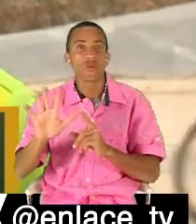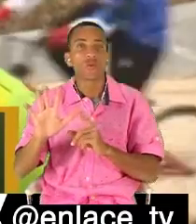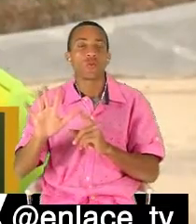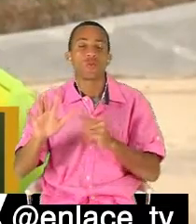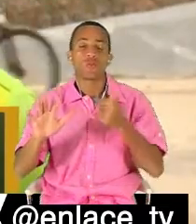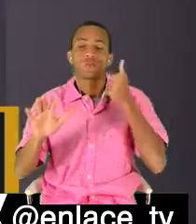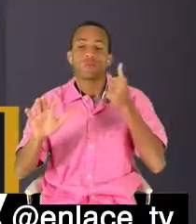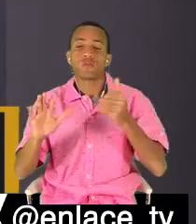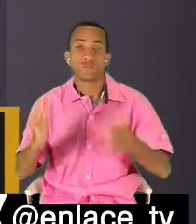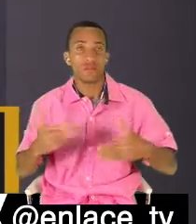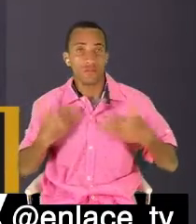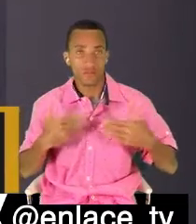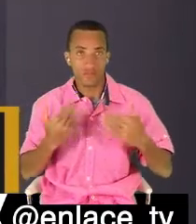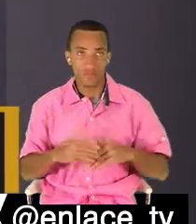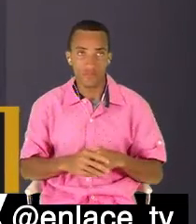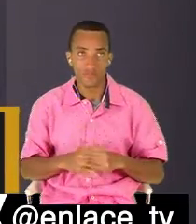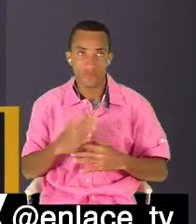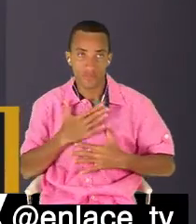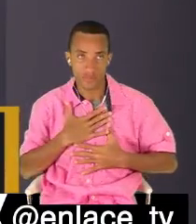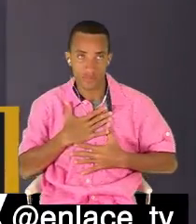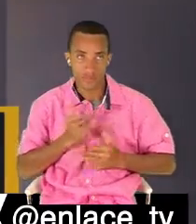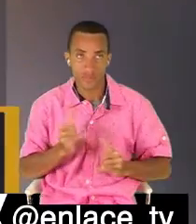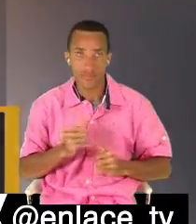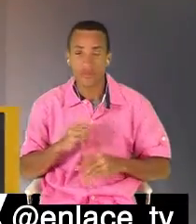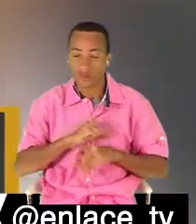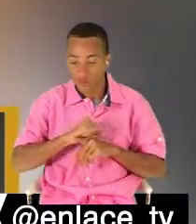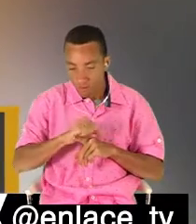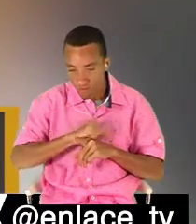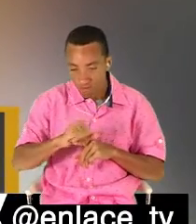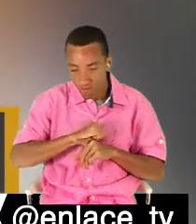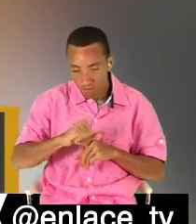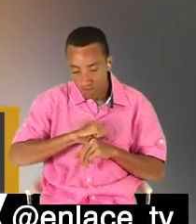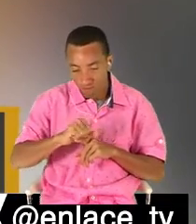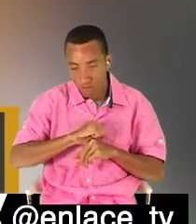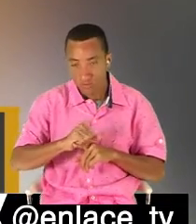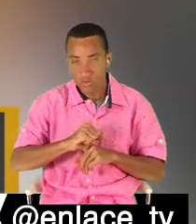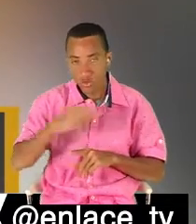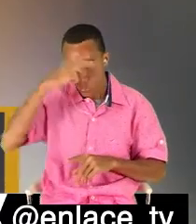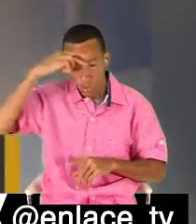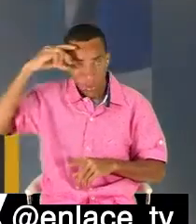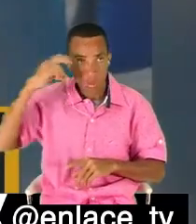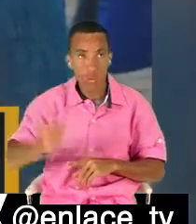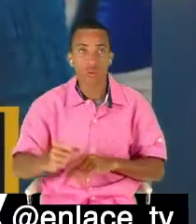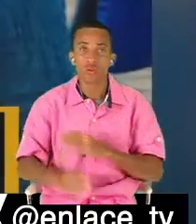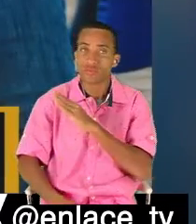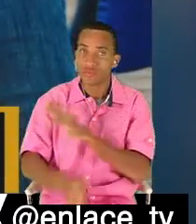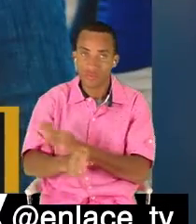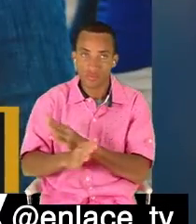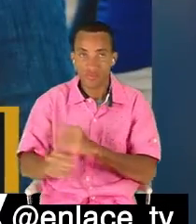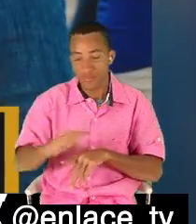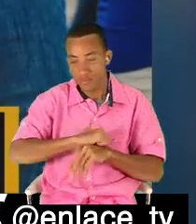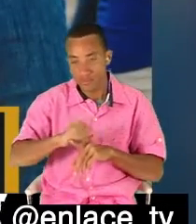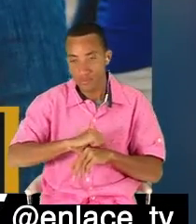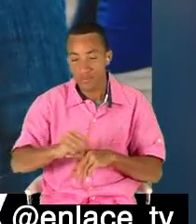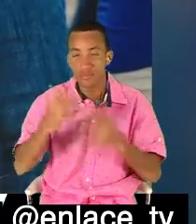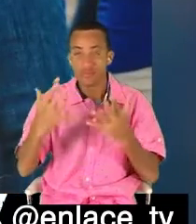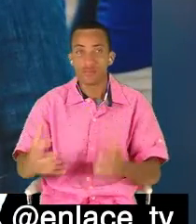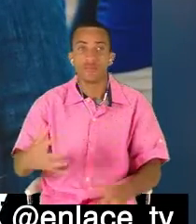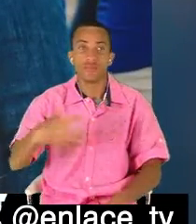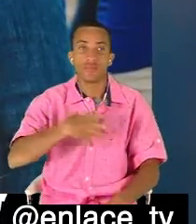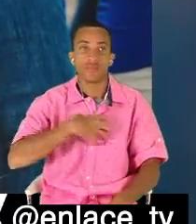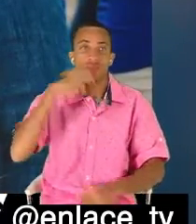una gran satisfacción. Entre alegrías, disciplina y fuertes entrenamientos, Silvia Juliana y Rafael siguen preparándose para lograr ser campeones